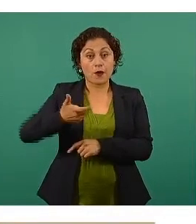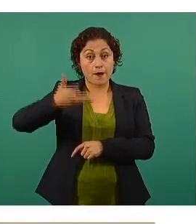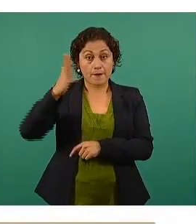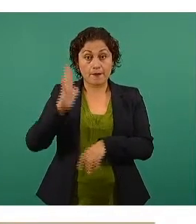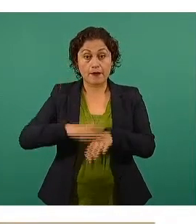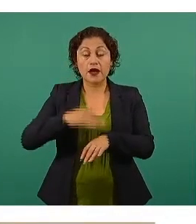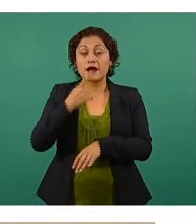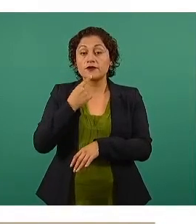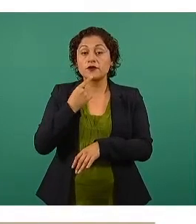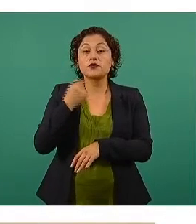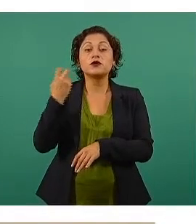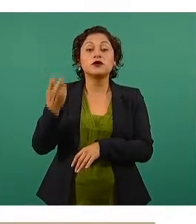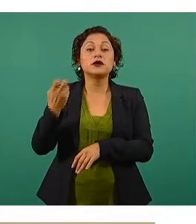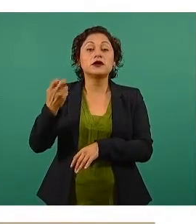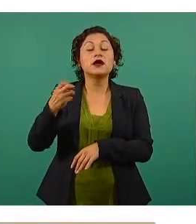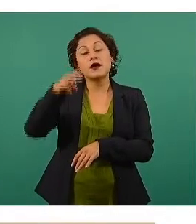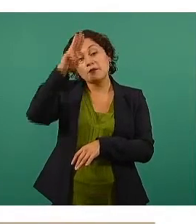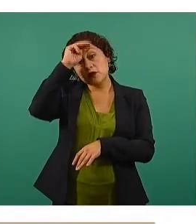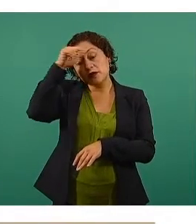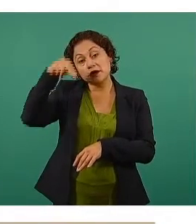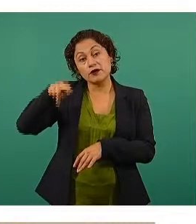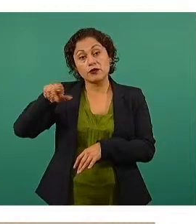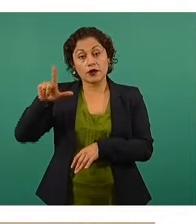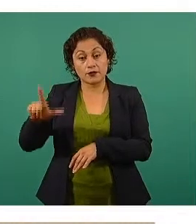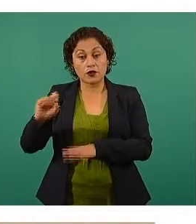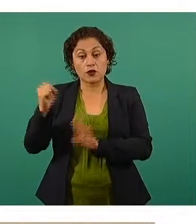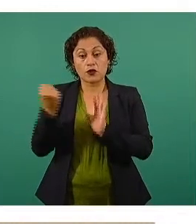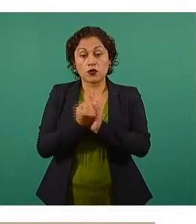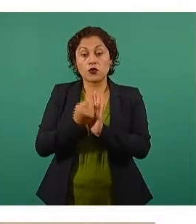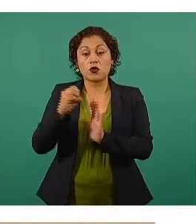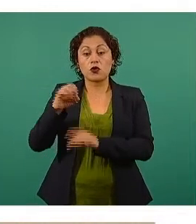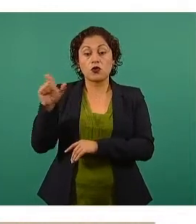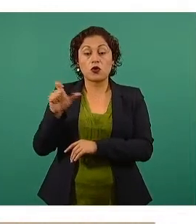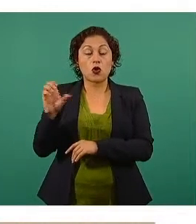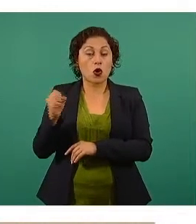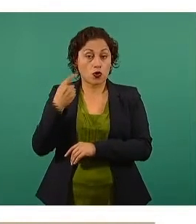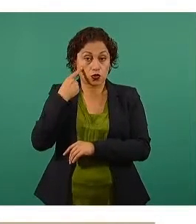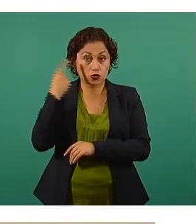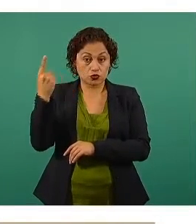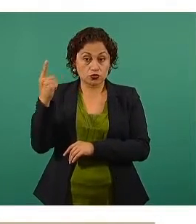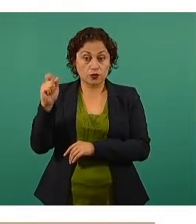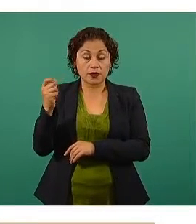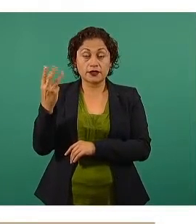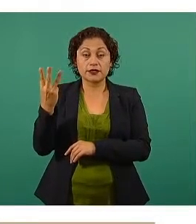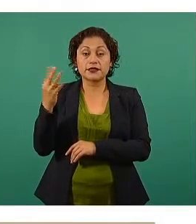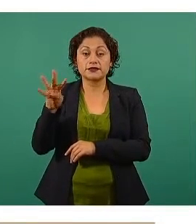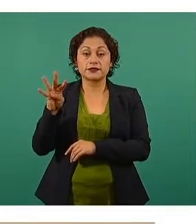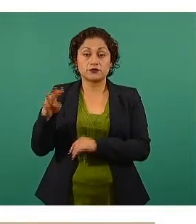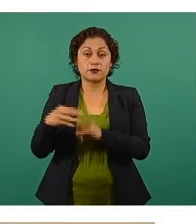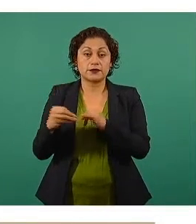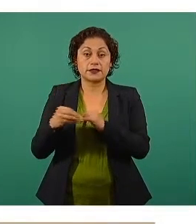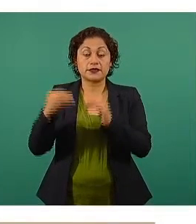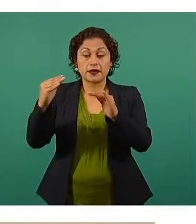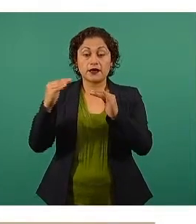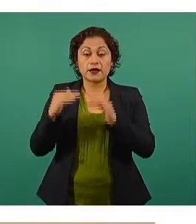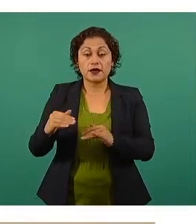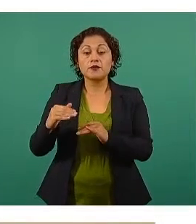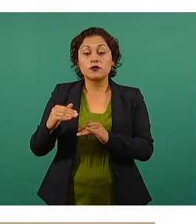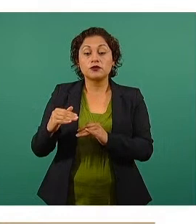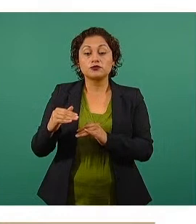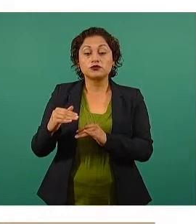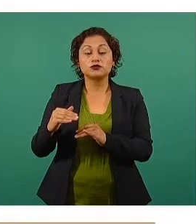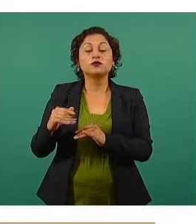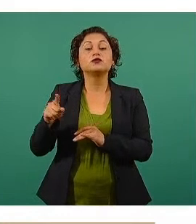las encontramos en Monterrey, Nuevo León, por la marca Oxxo Gas, en 23 pesos con 19 centavos y en Santa María,